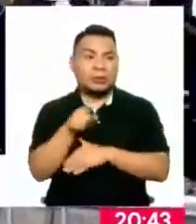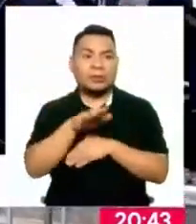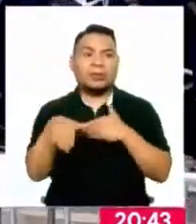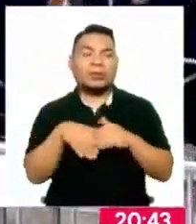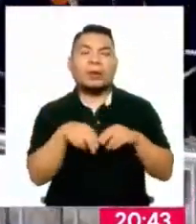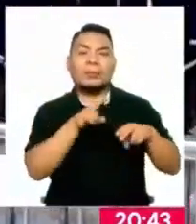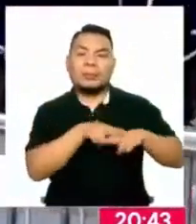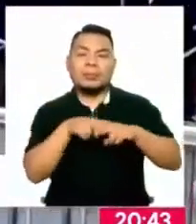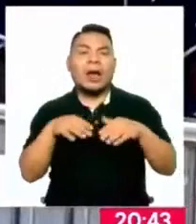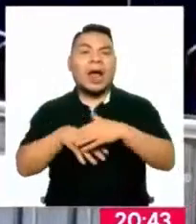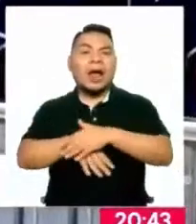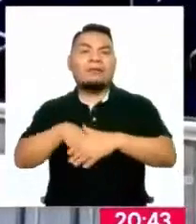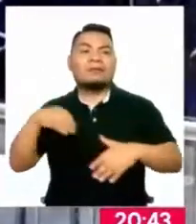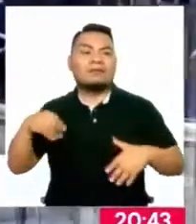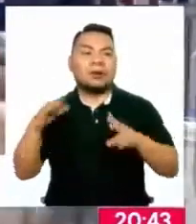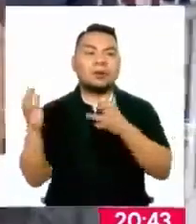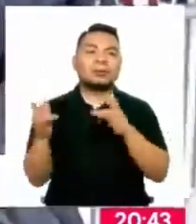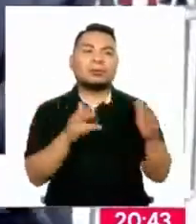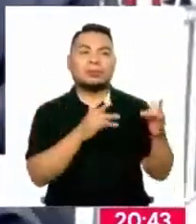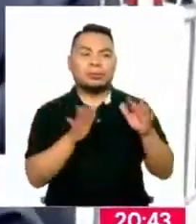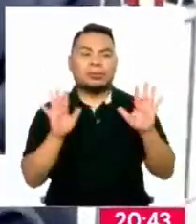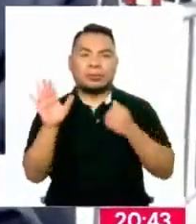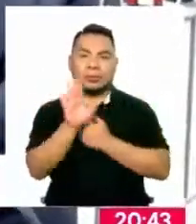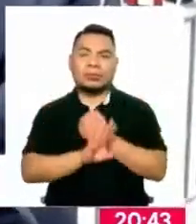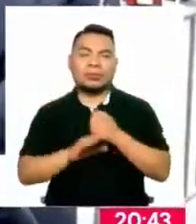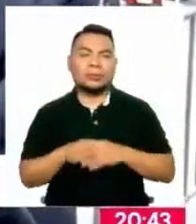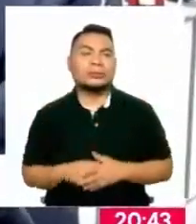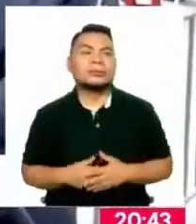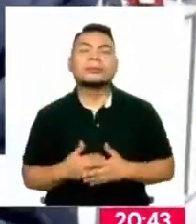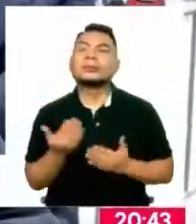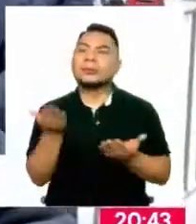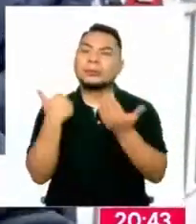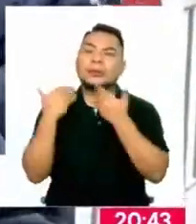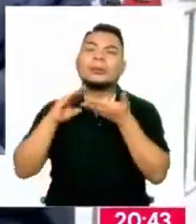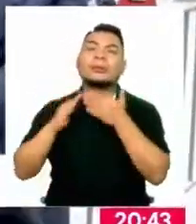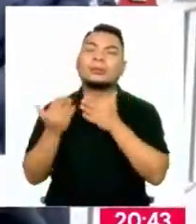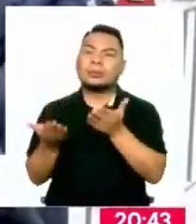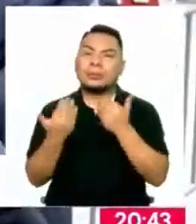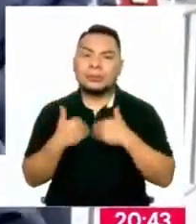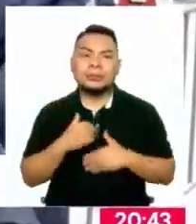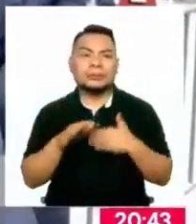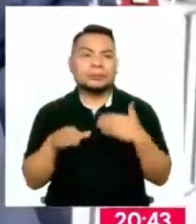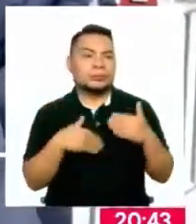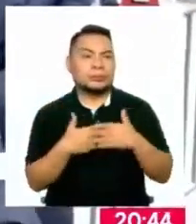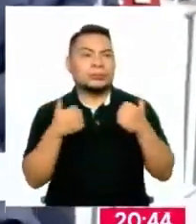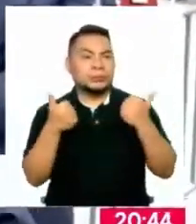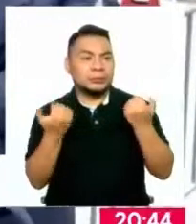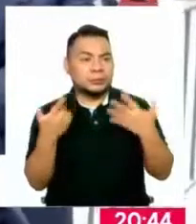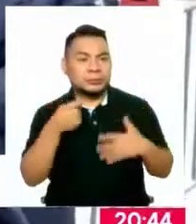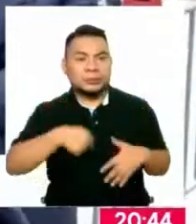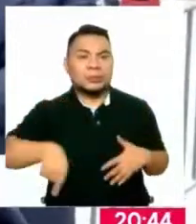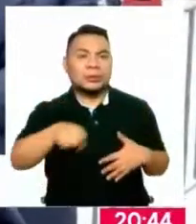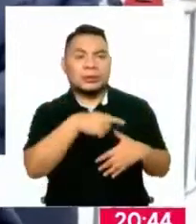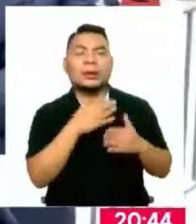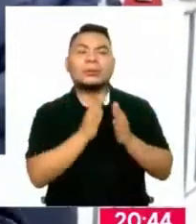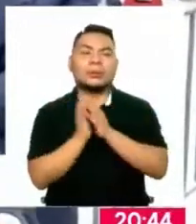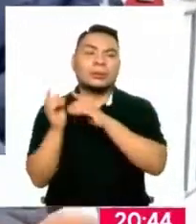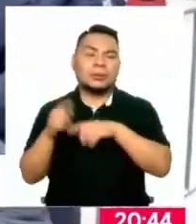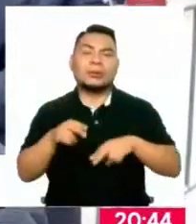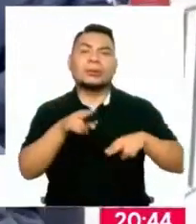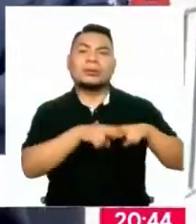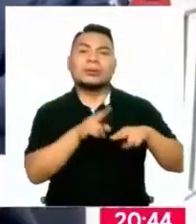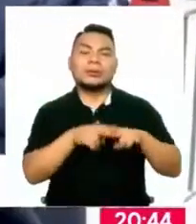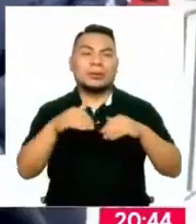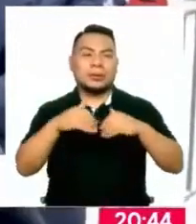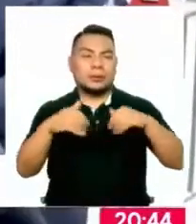realizan cumpliendo los protocolos de bioseguridad. Vamos a invocar a la población, a los que nos están viendo, de que mantengamos siempre la distancia,